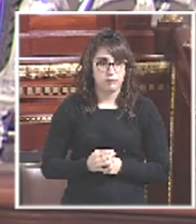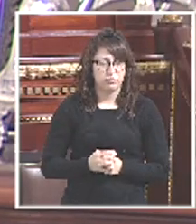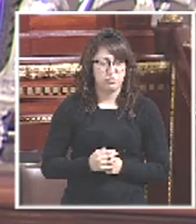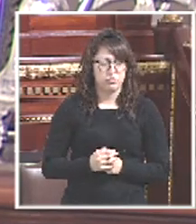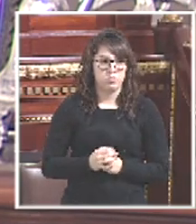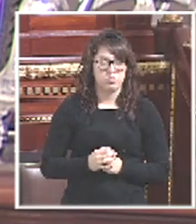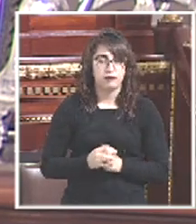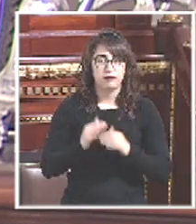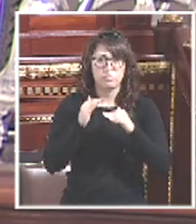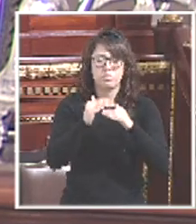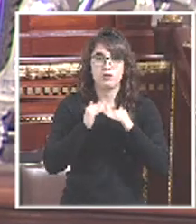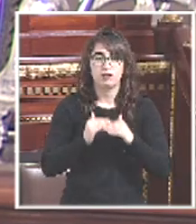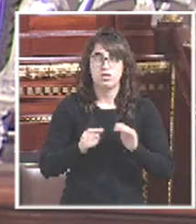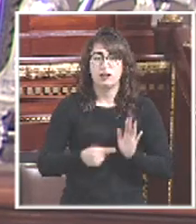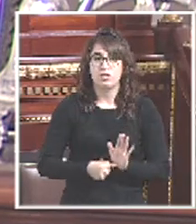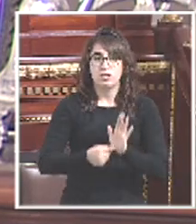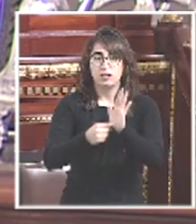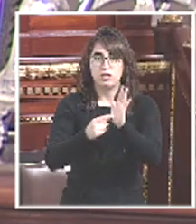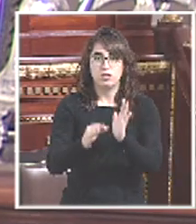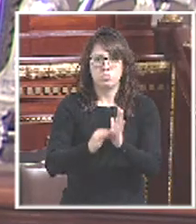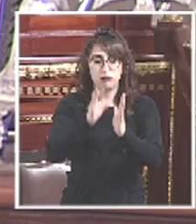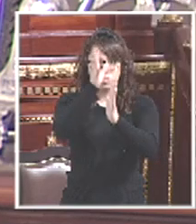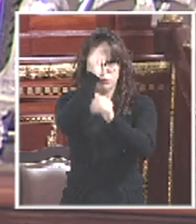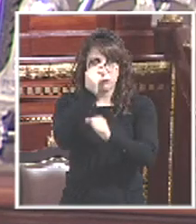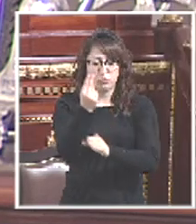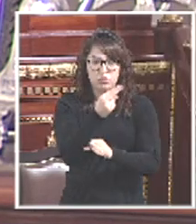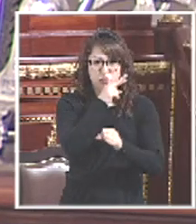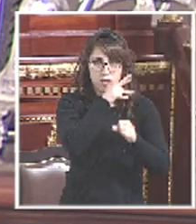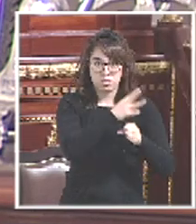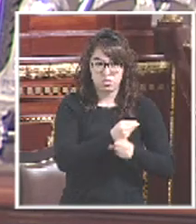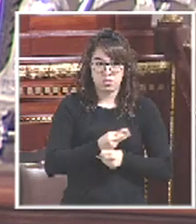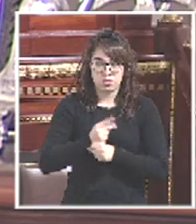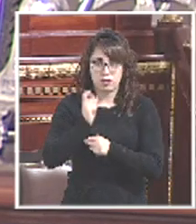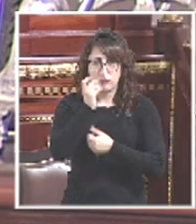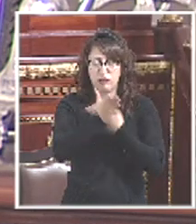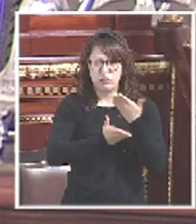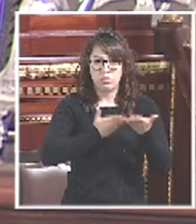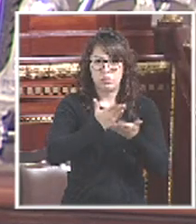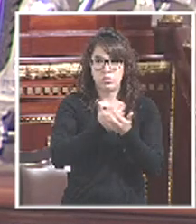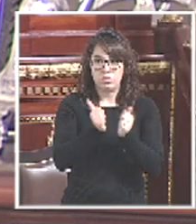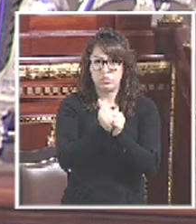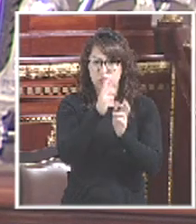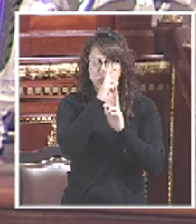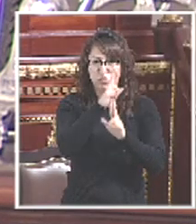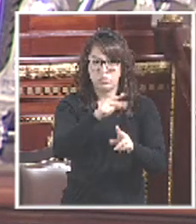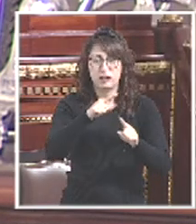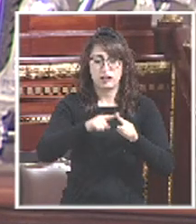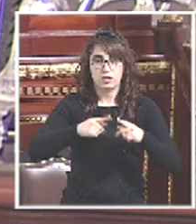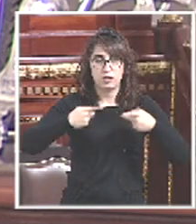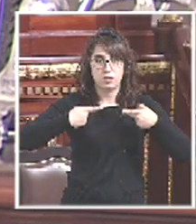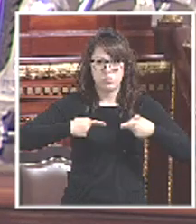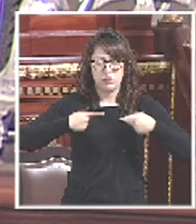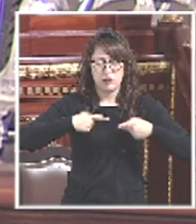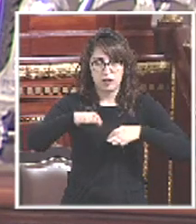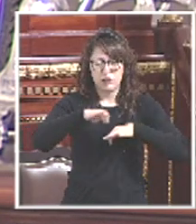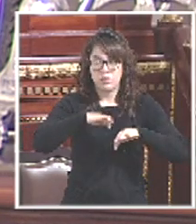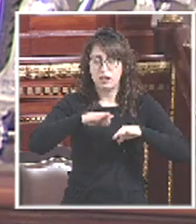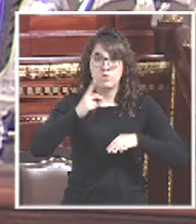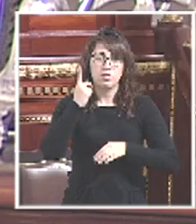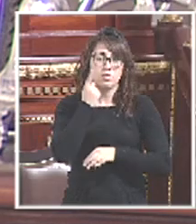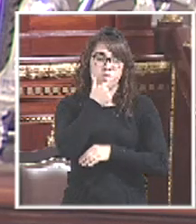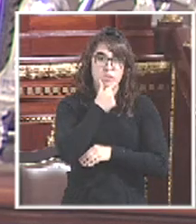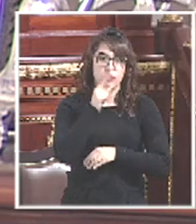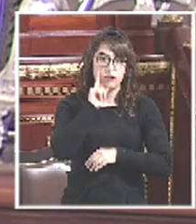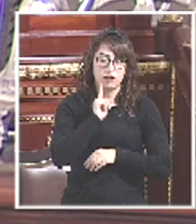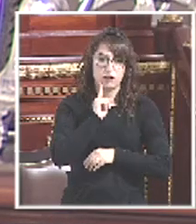Para presentar una proposición con punto de acuerdo de urgente y obvia resolución por la que se exhorta a las diputadas y diputados del Congreso de la Ciudad de México,